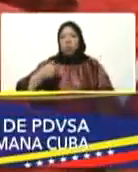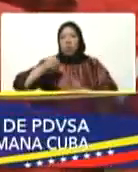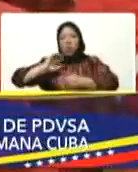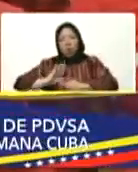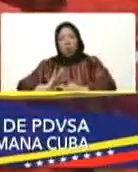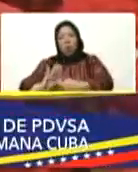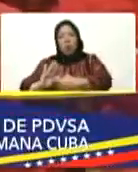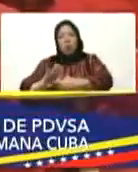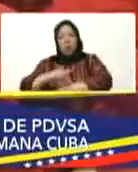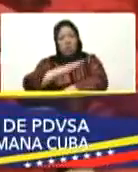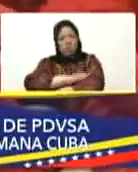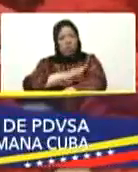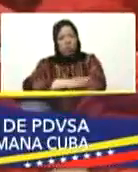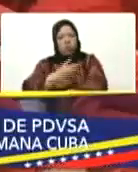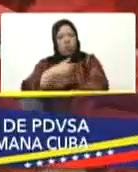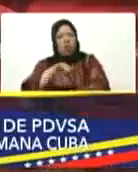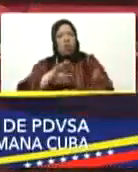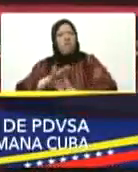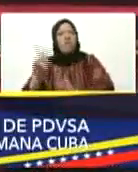que es el ser venezolano allá.